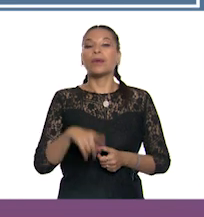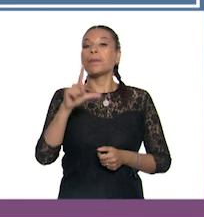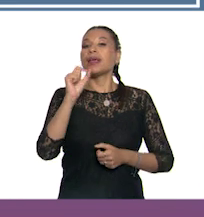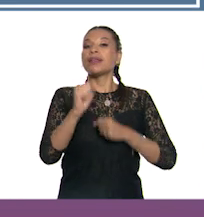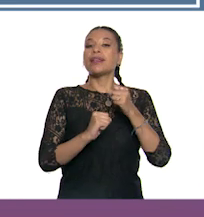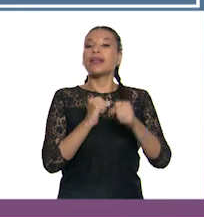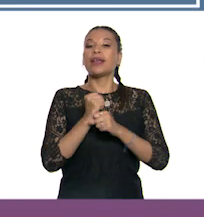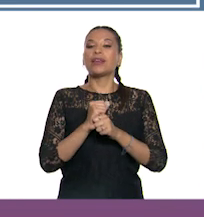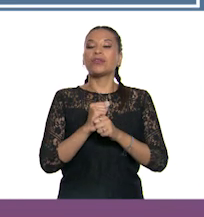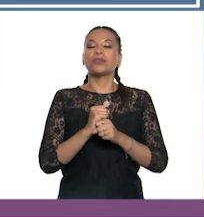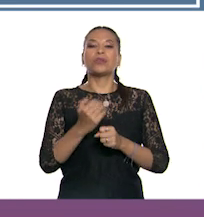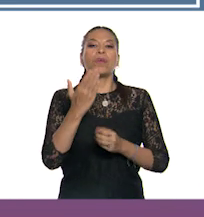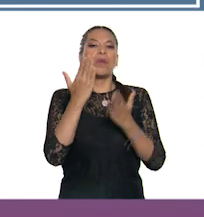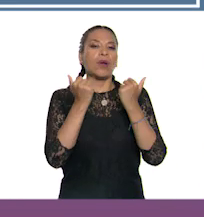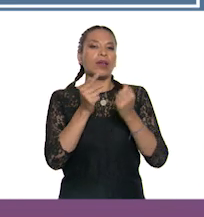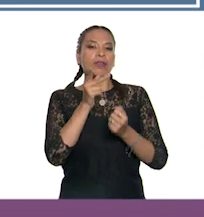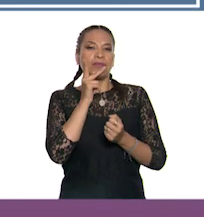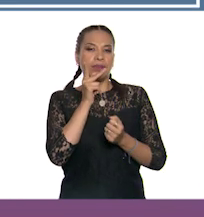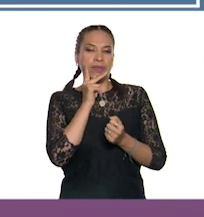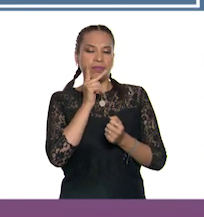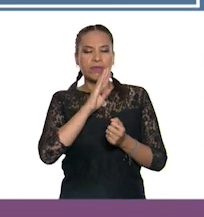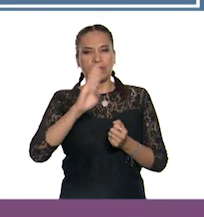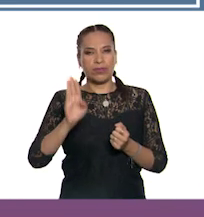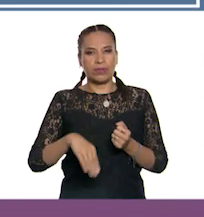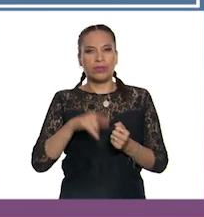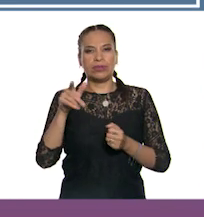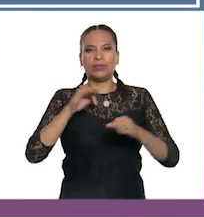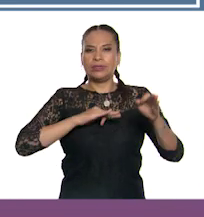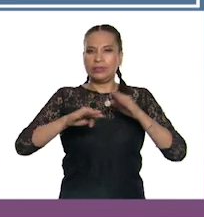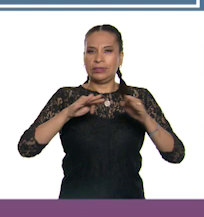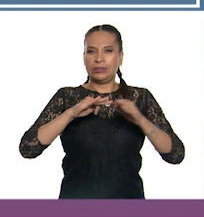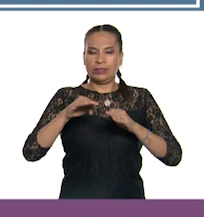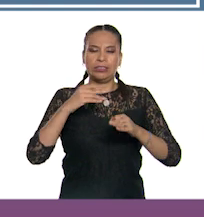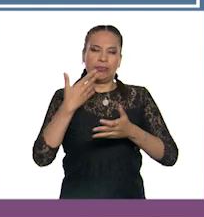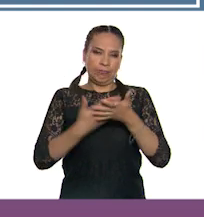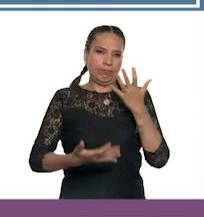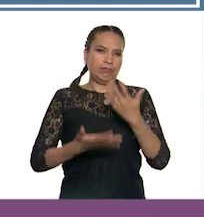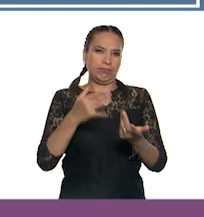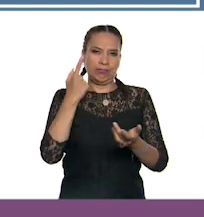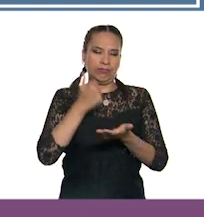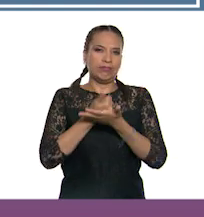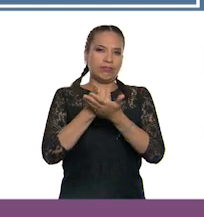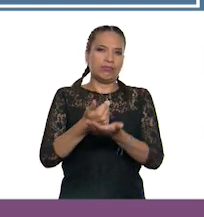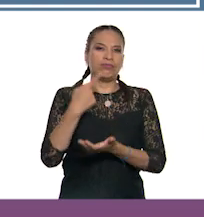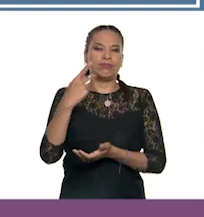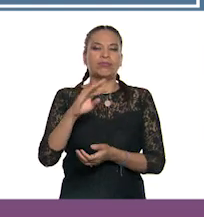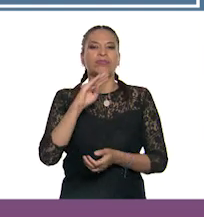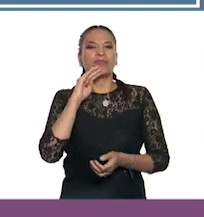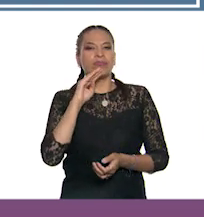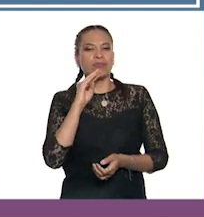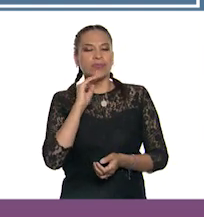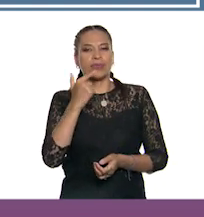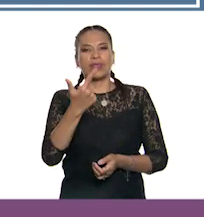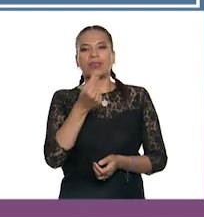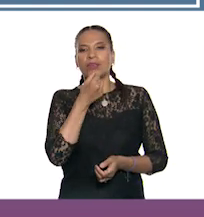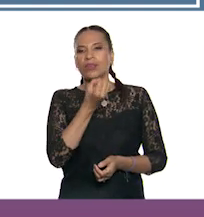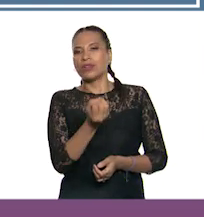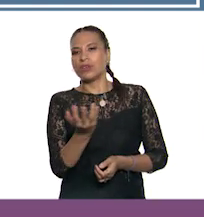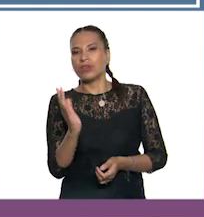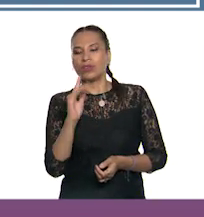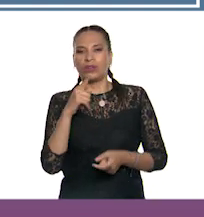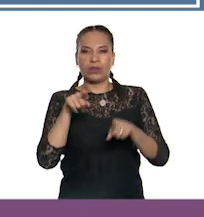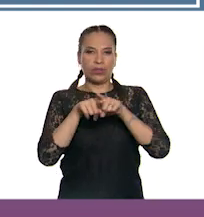20 años había quedado huérfano de padre y en el acto se había puesto a trabajar de aquella manera, para sostener a la pobre viuda y a 7 niños y